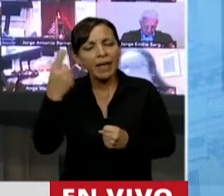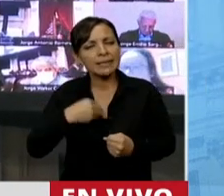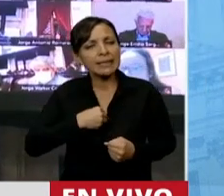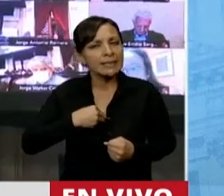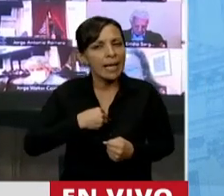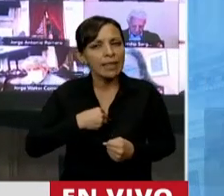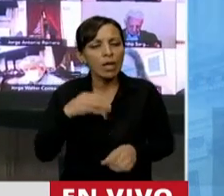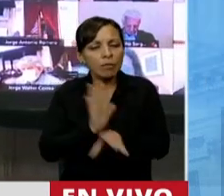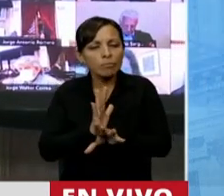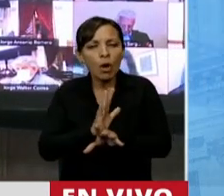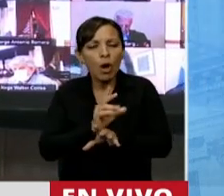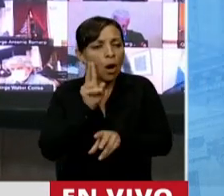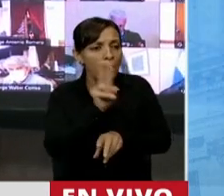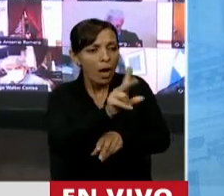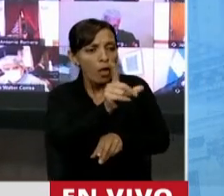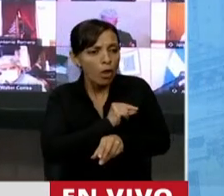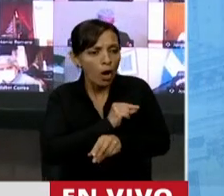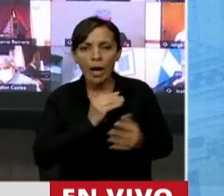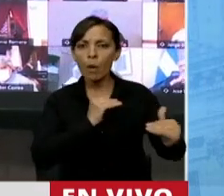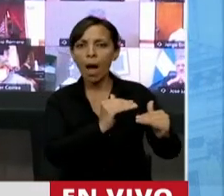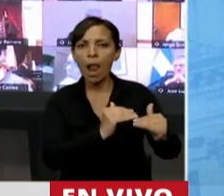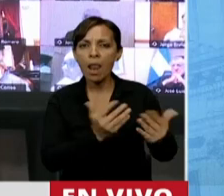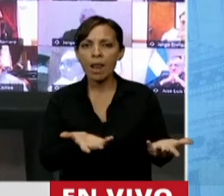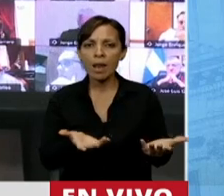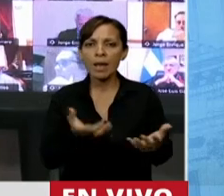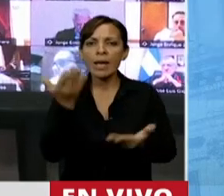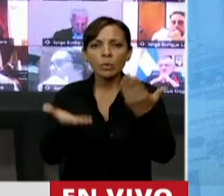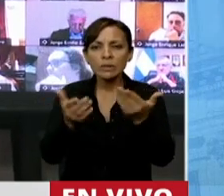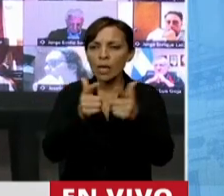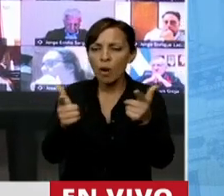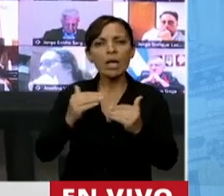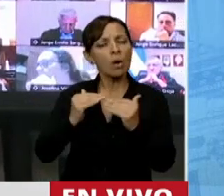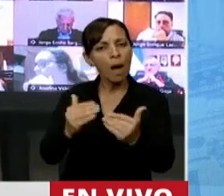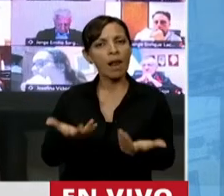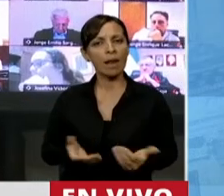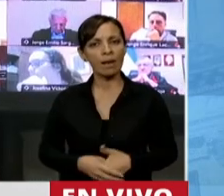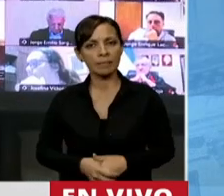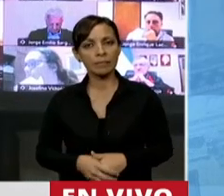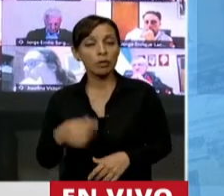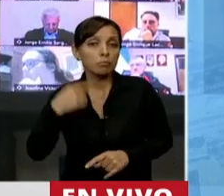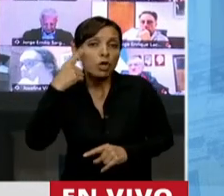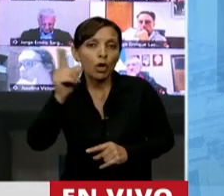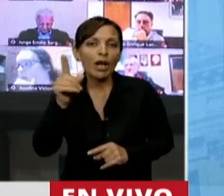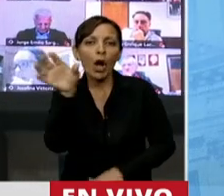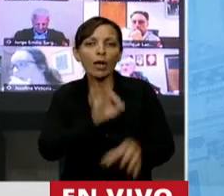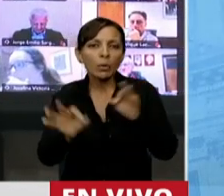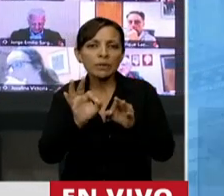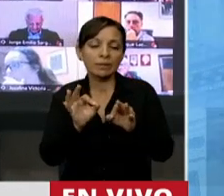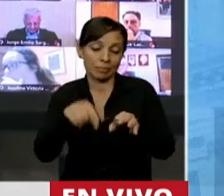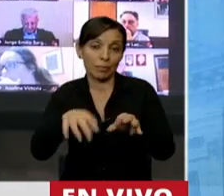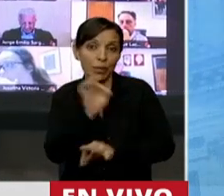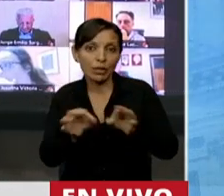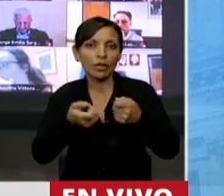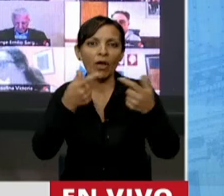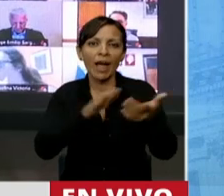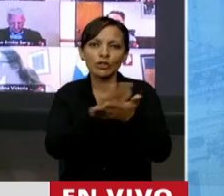sentir como propio el dolor y la injusticia ajena. Y yo no creo que este proyecto resuelva todas las injusticias que hay en la